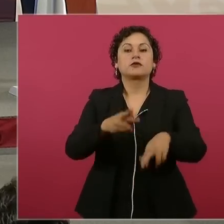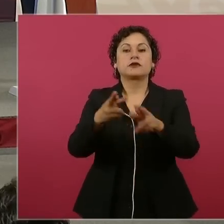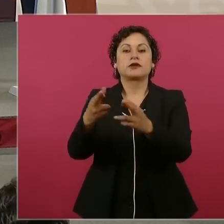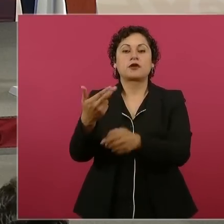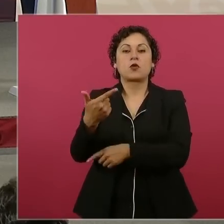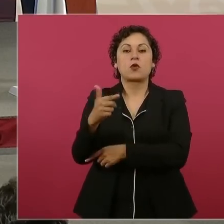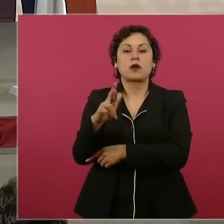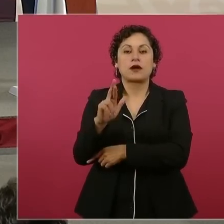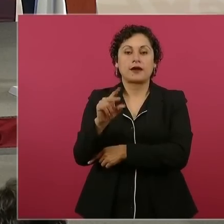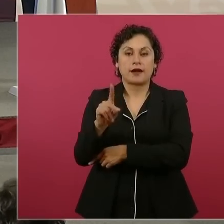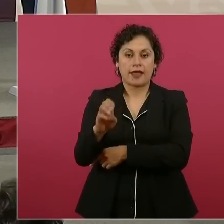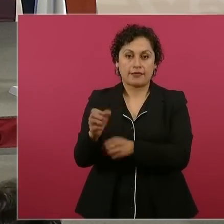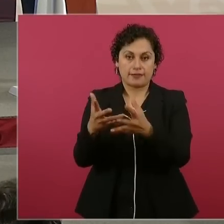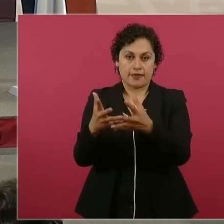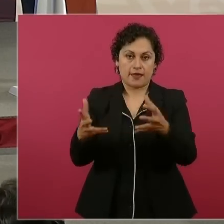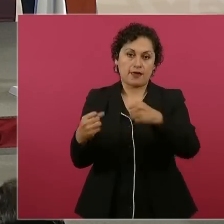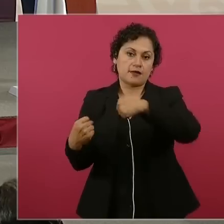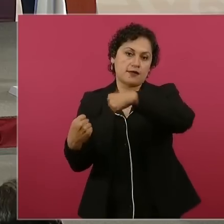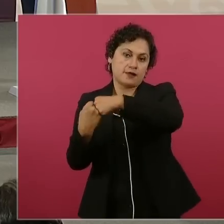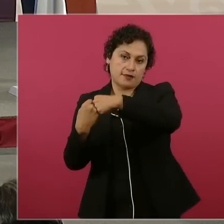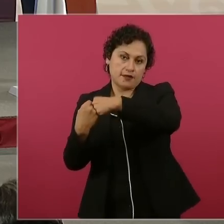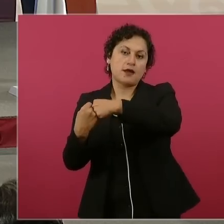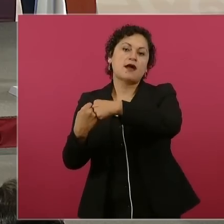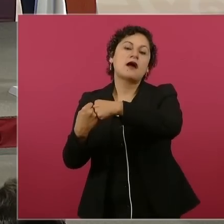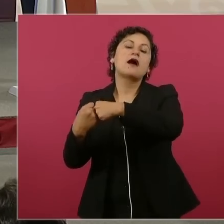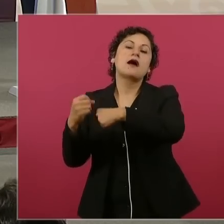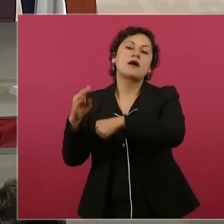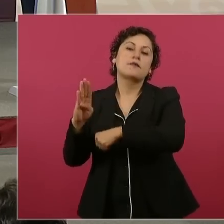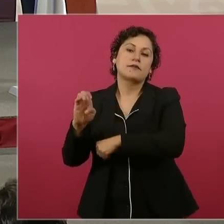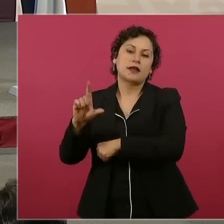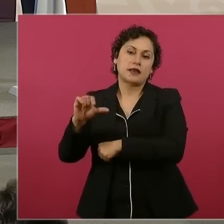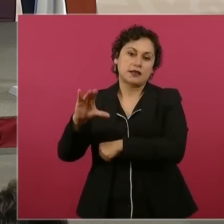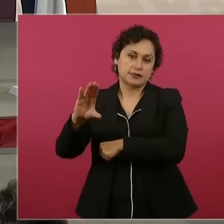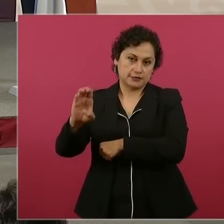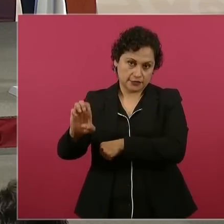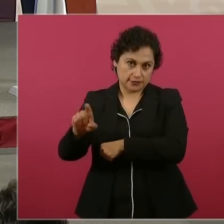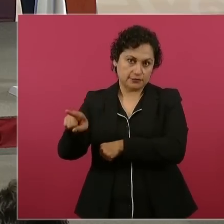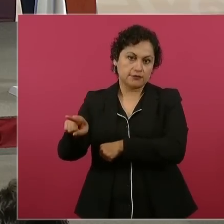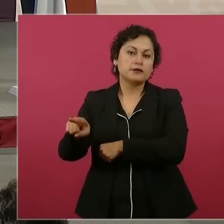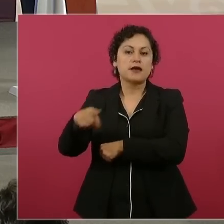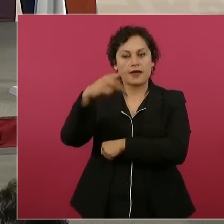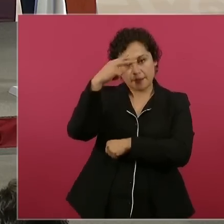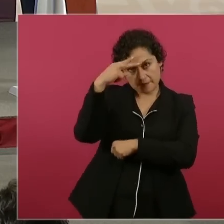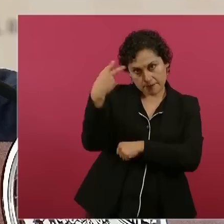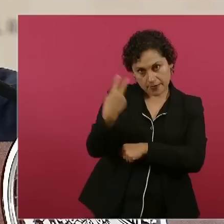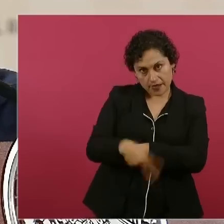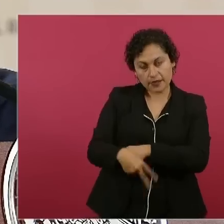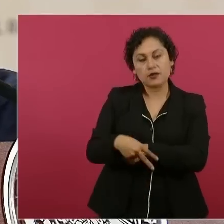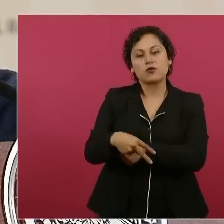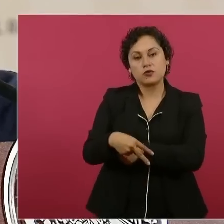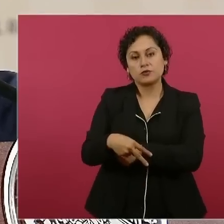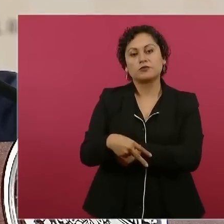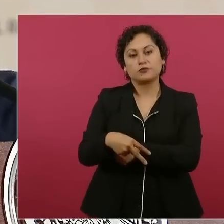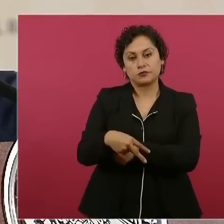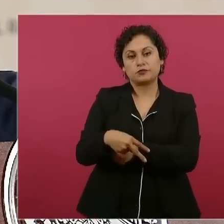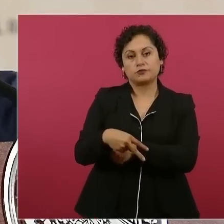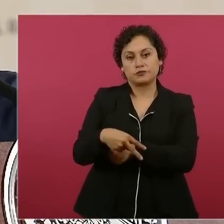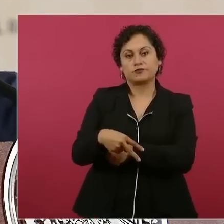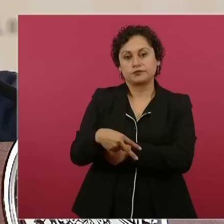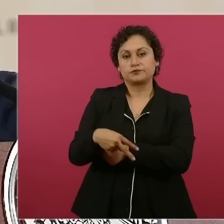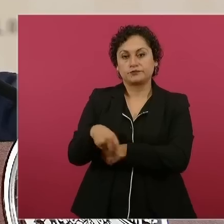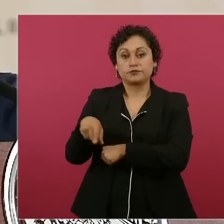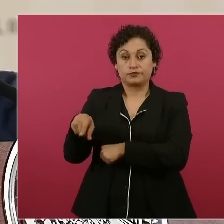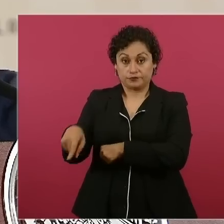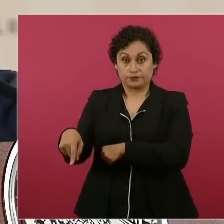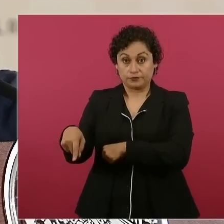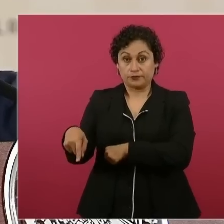divide Belice con México, y en la península